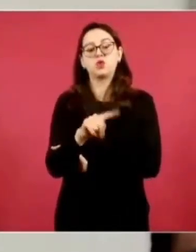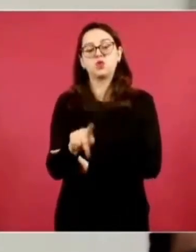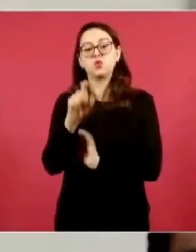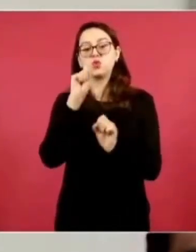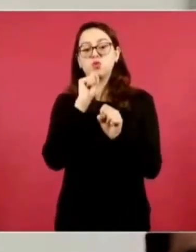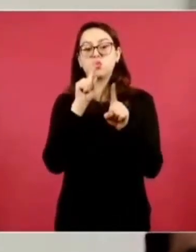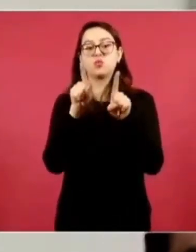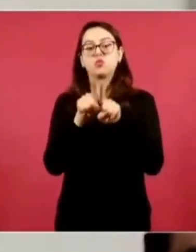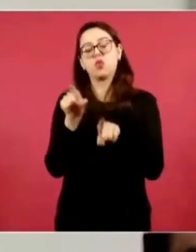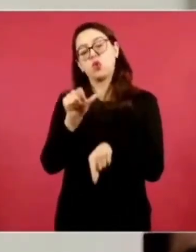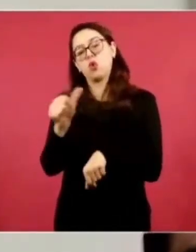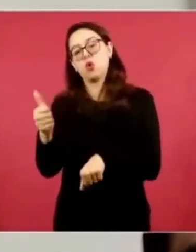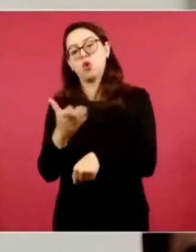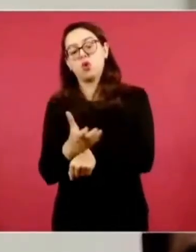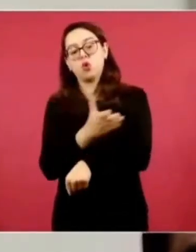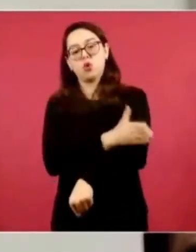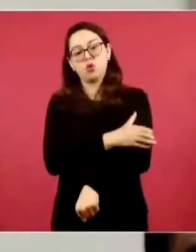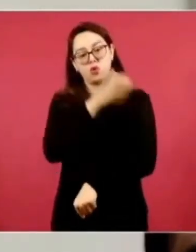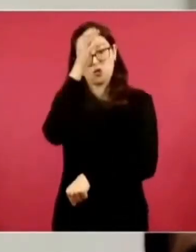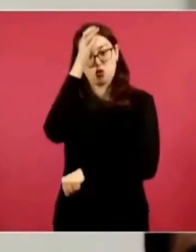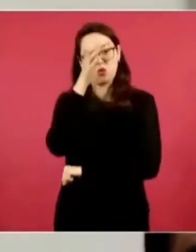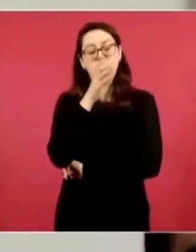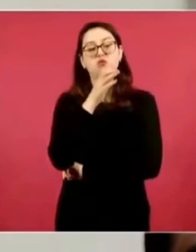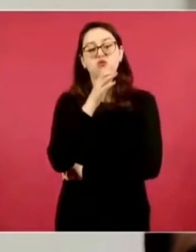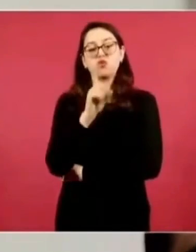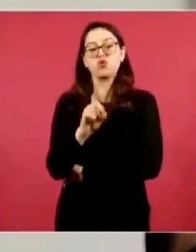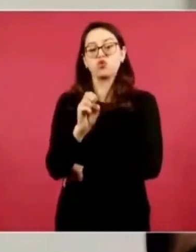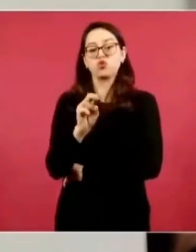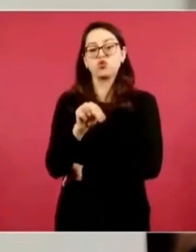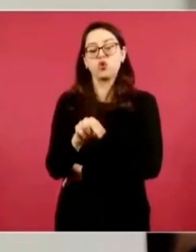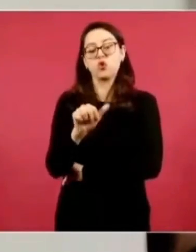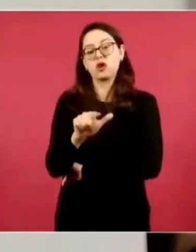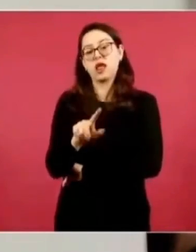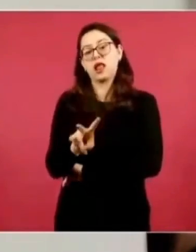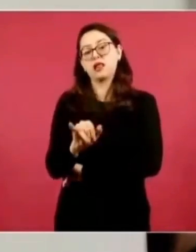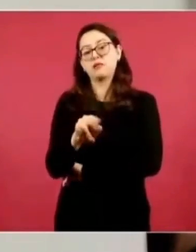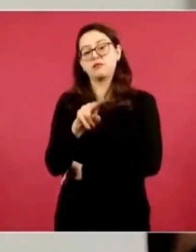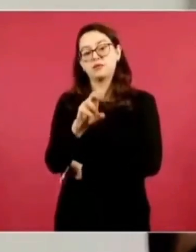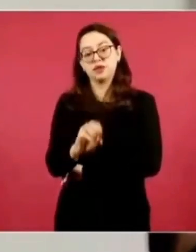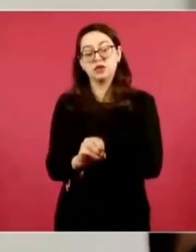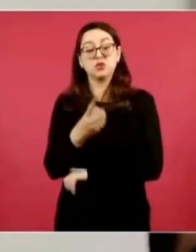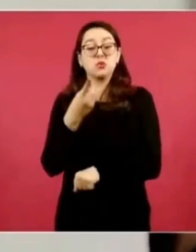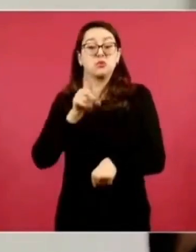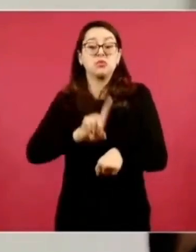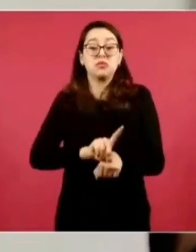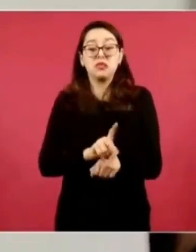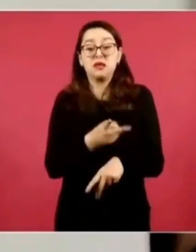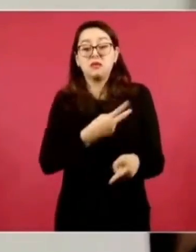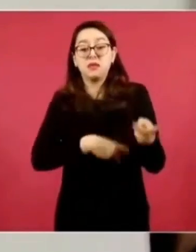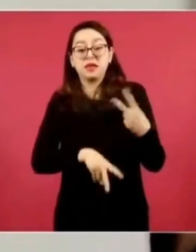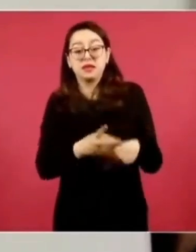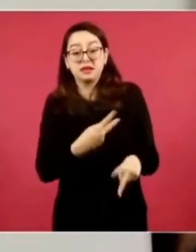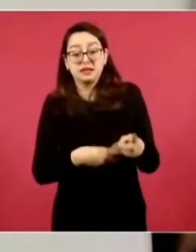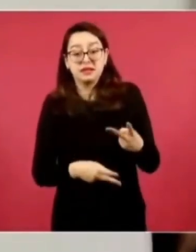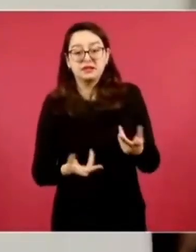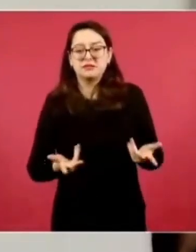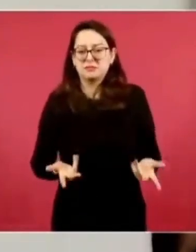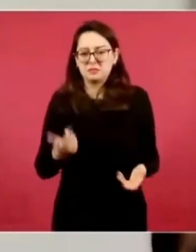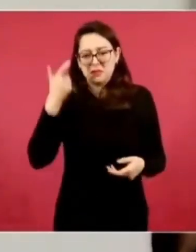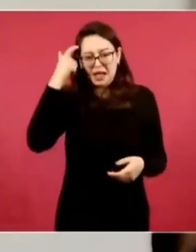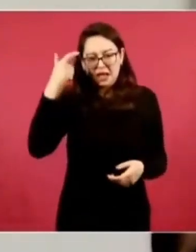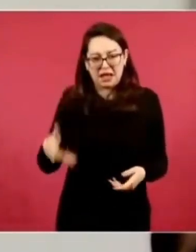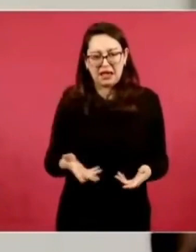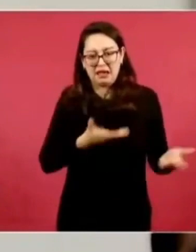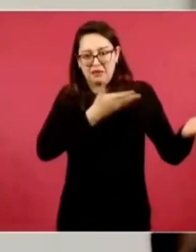de Coahuila, don Albino, una amplia trayectoria. Solamente le daban un día. No tienen caso con el gasto que se hace